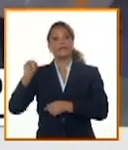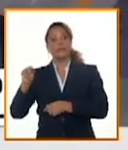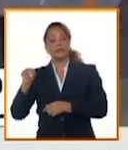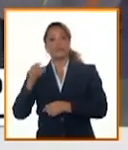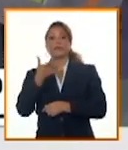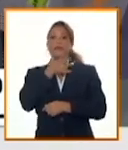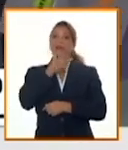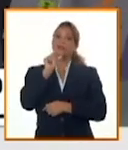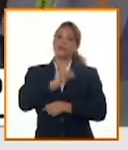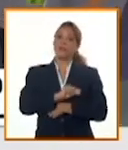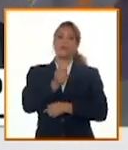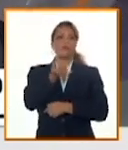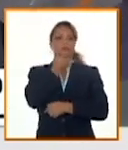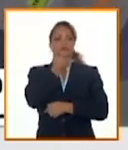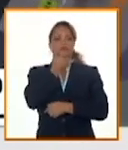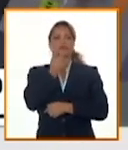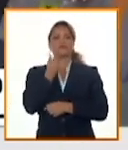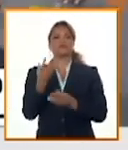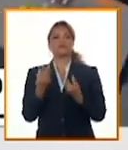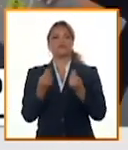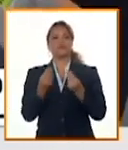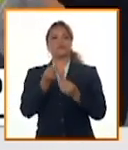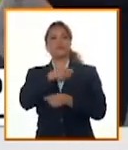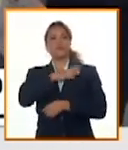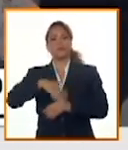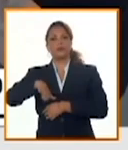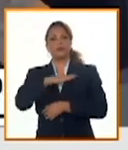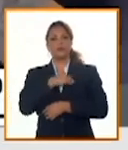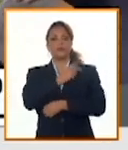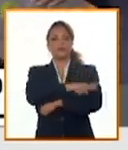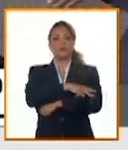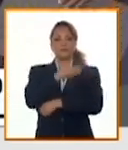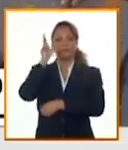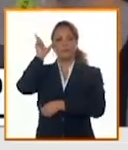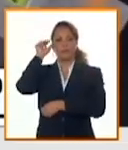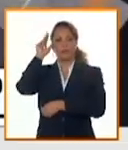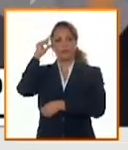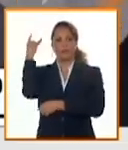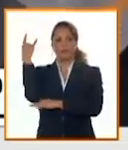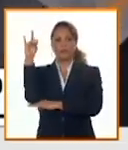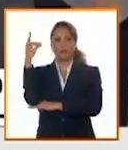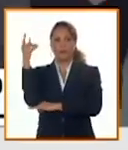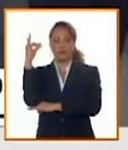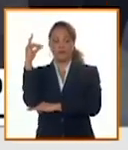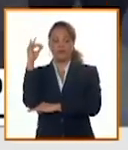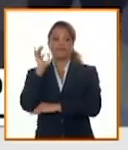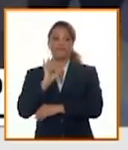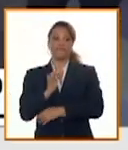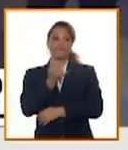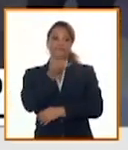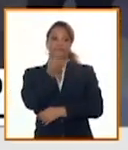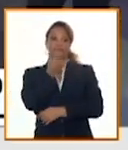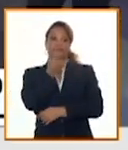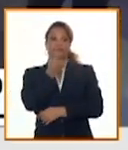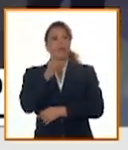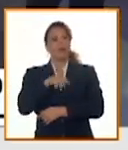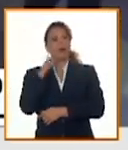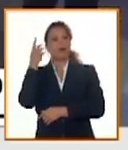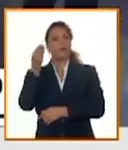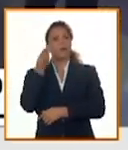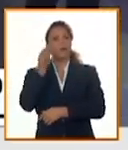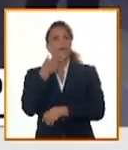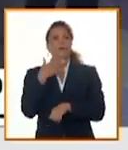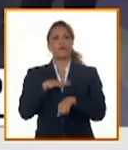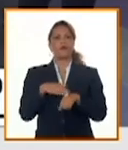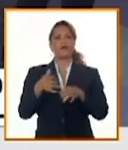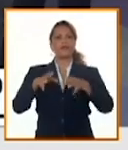afecta a millones de personas en Perú y en Bolivia ahora también si analizamos un poco las consecuencias de esta